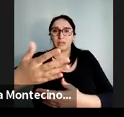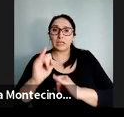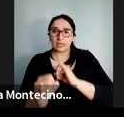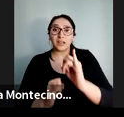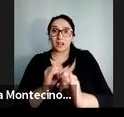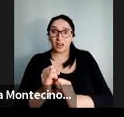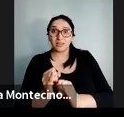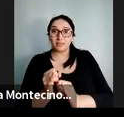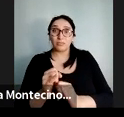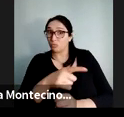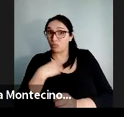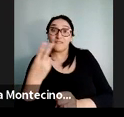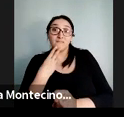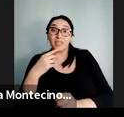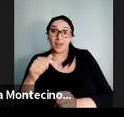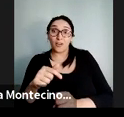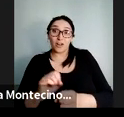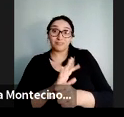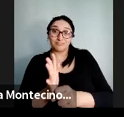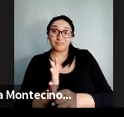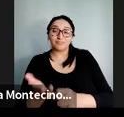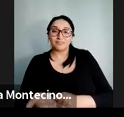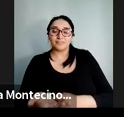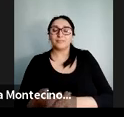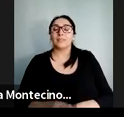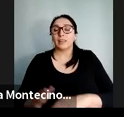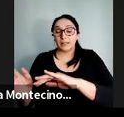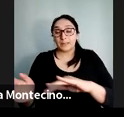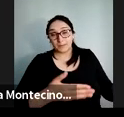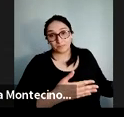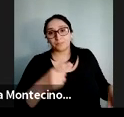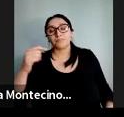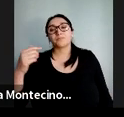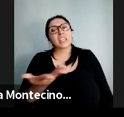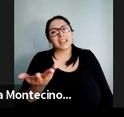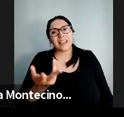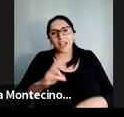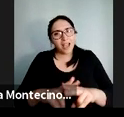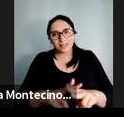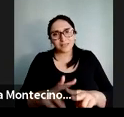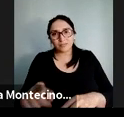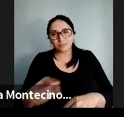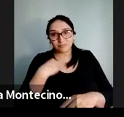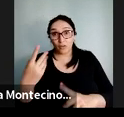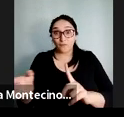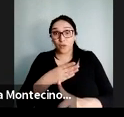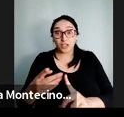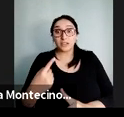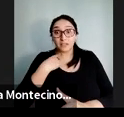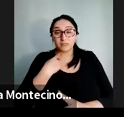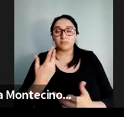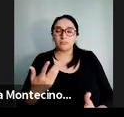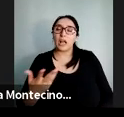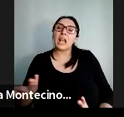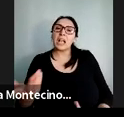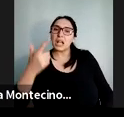Ahora, dentro de las acciones a desarrollar tras sufrir este tipo de violencia, la mayoría de las mujeres lo que hizo